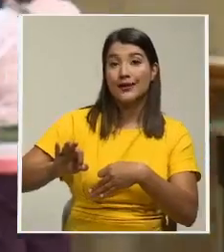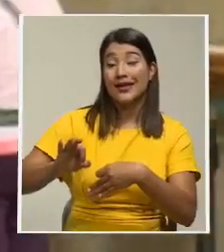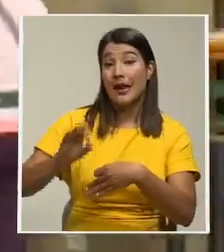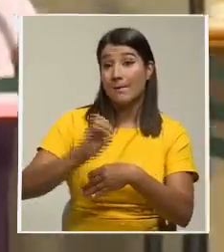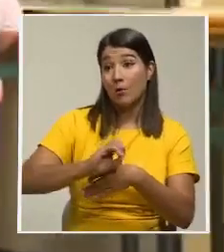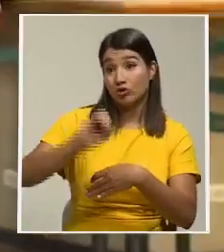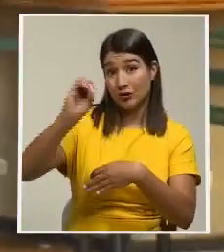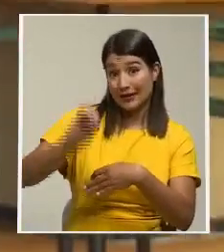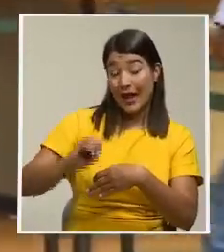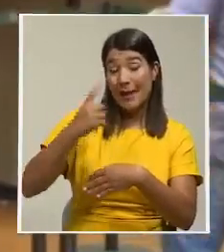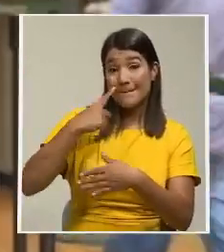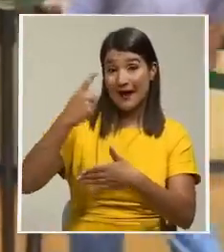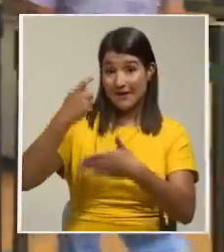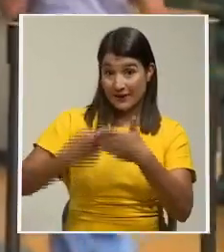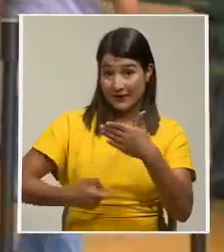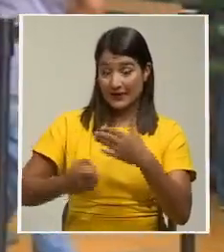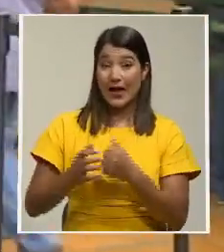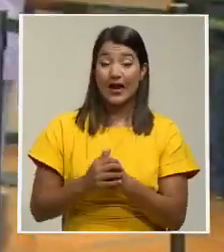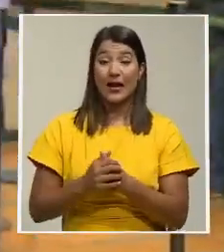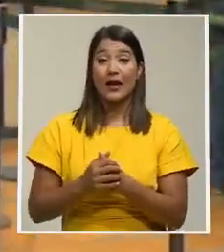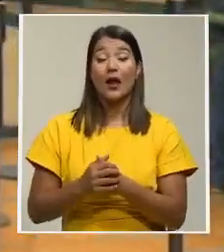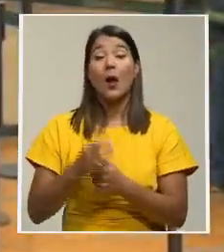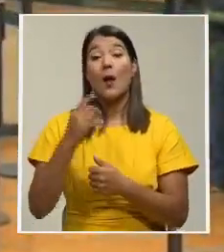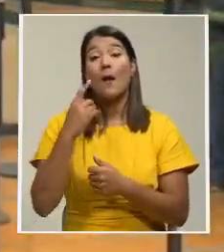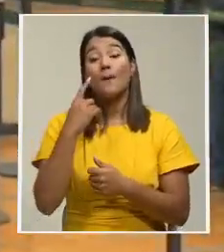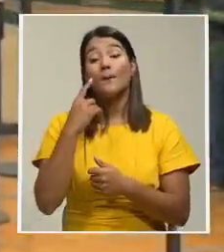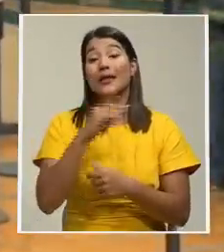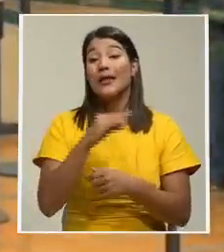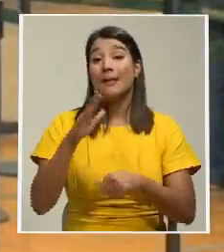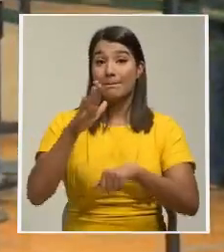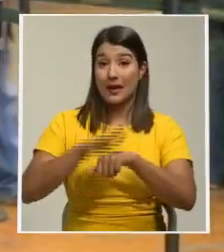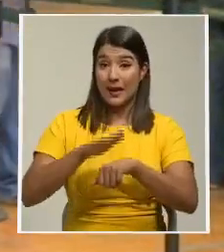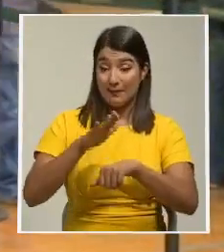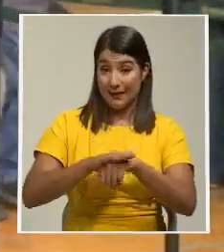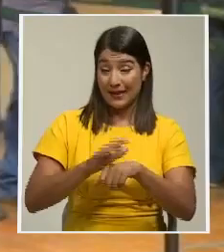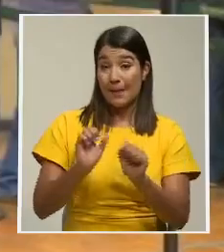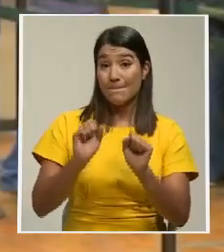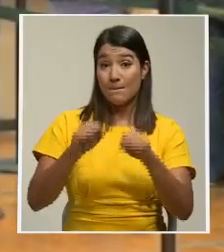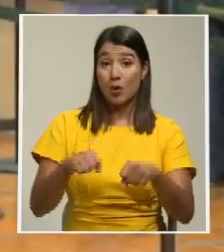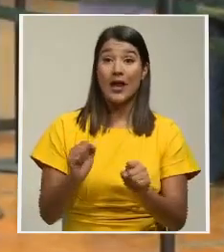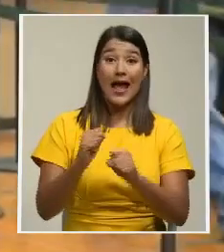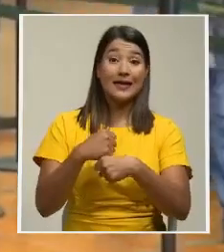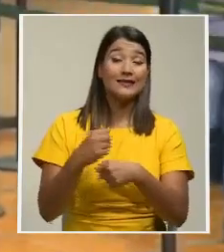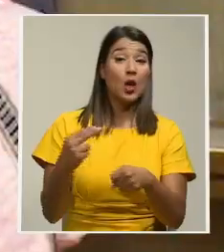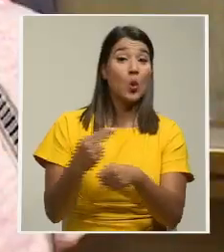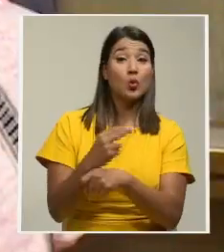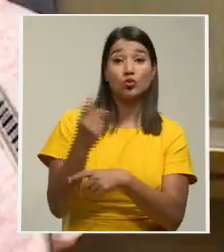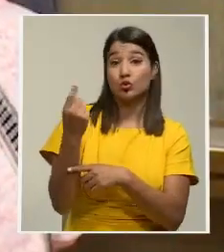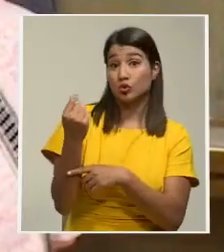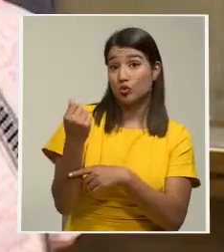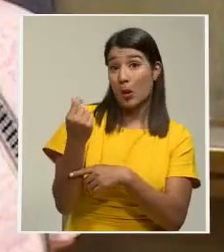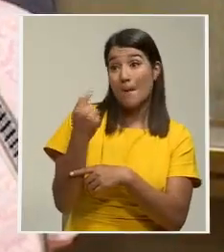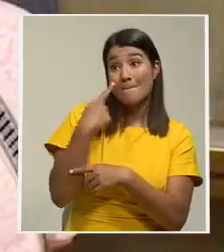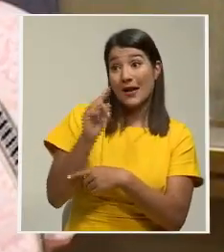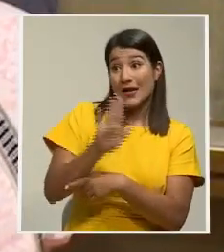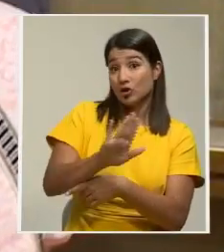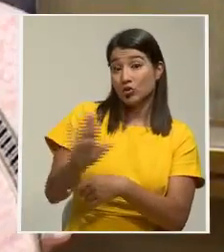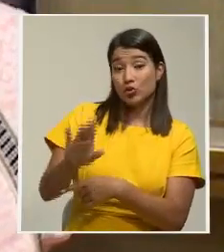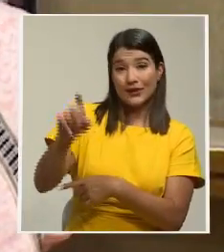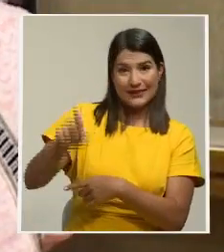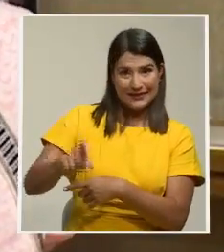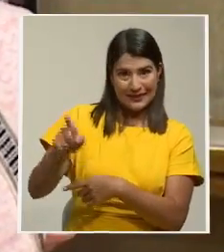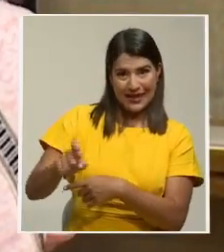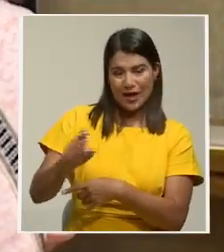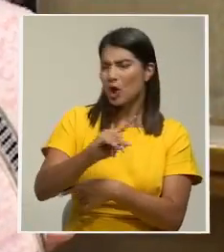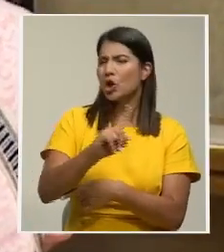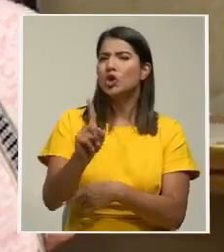para fiscales por un dividendo único al gobierno que le permita a este hacer uso de los recursos según sus necesidades y no lo limite